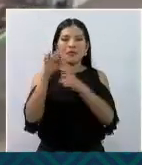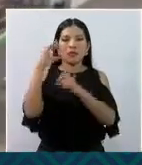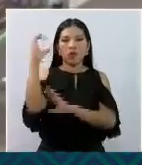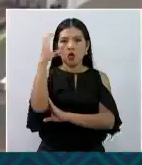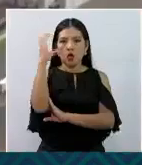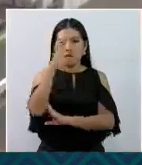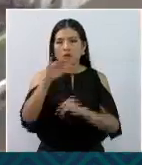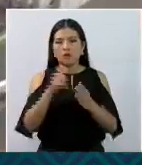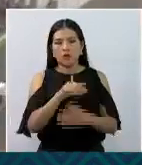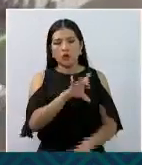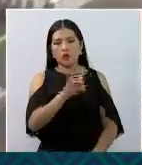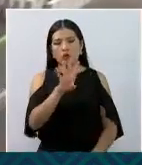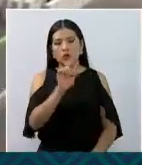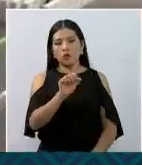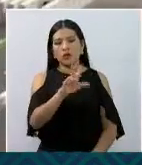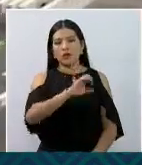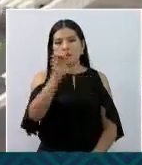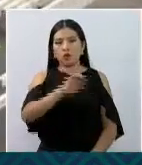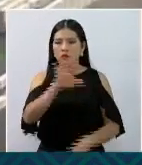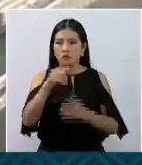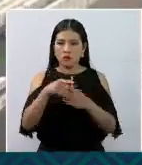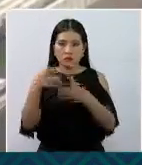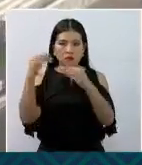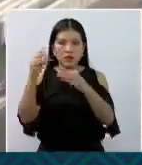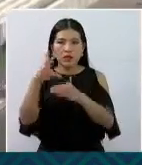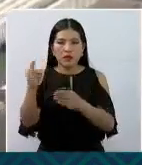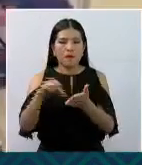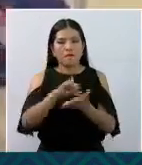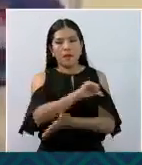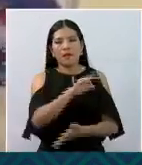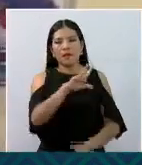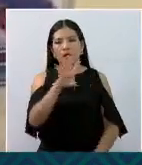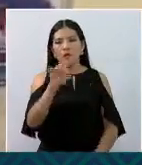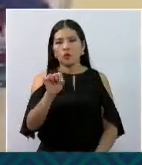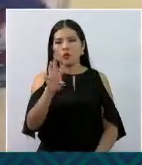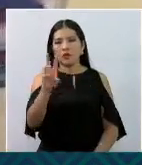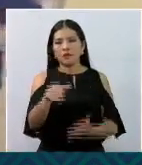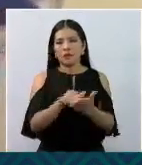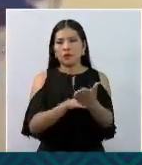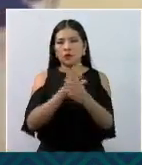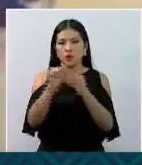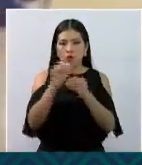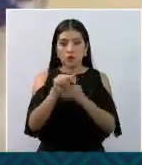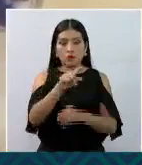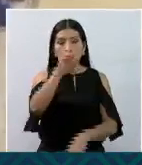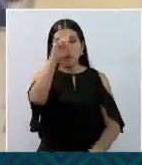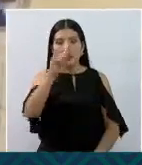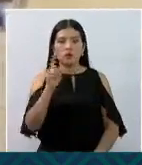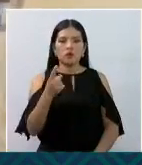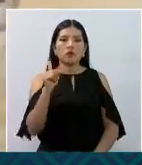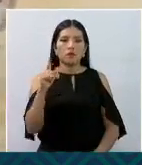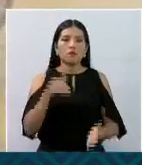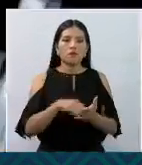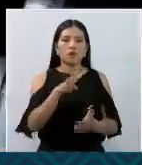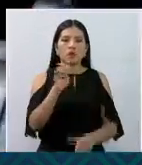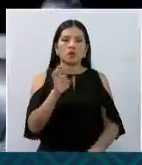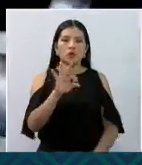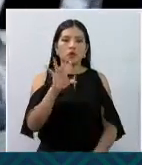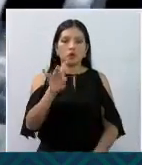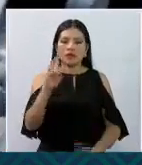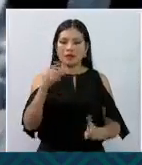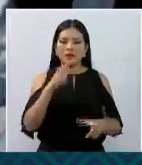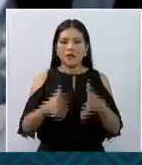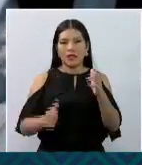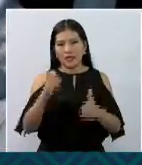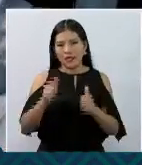el 84.3% y pagó 34.6 millones de dólares. En tanto, Perú compró 1.498.3 toneladas de